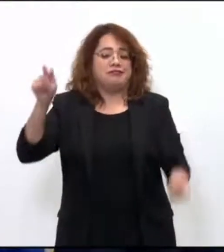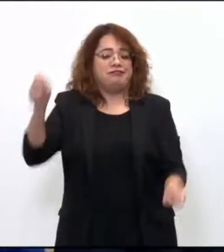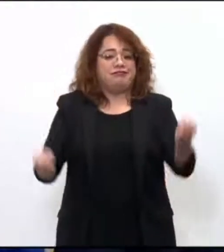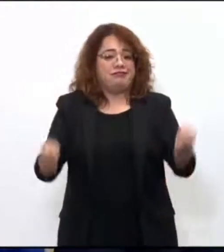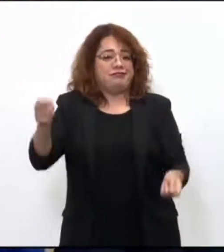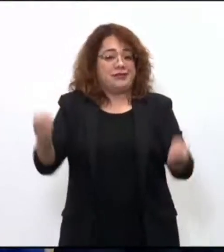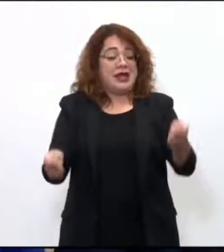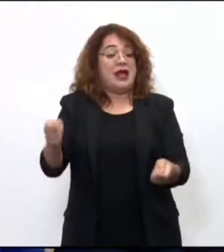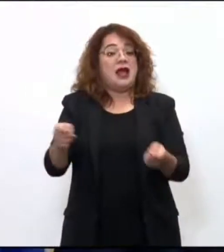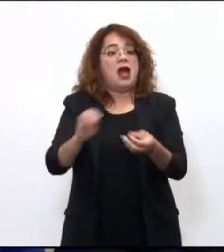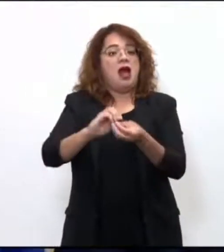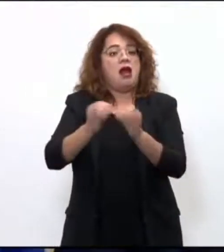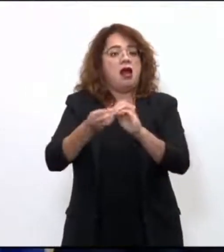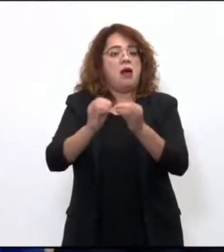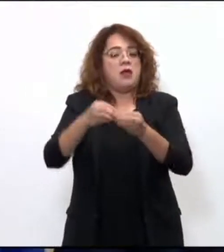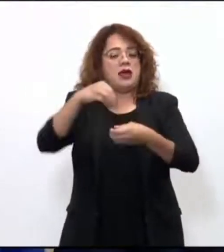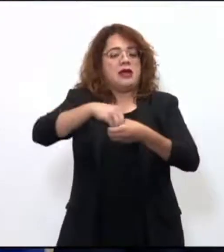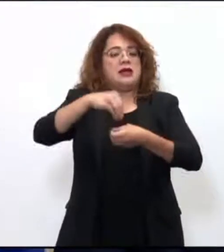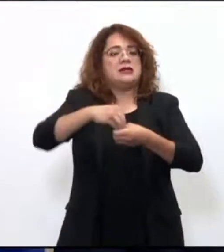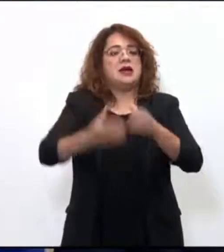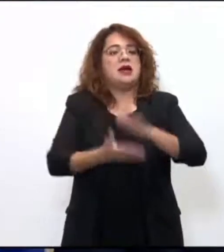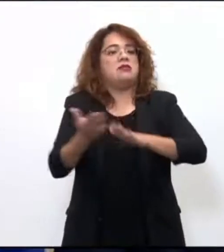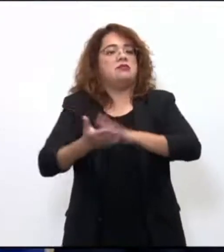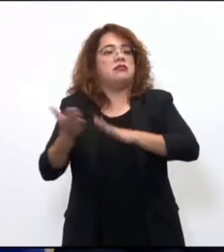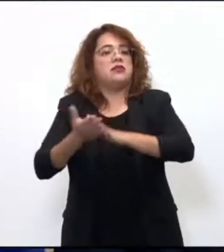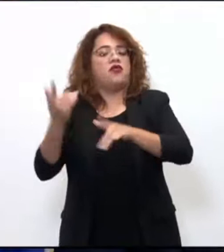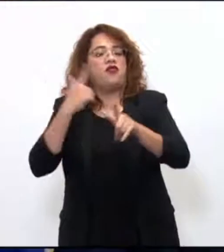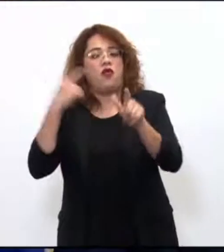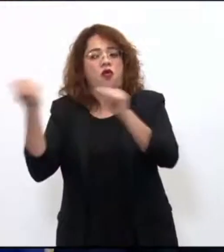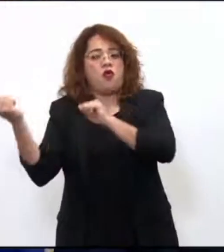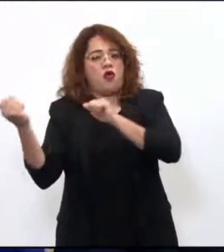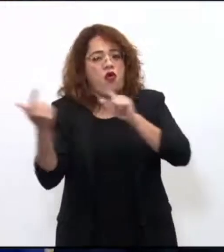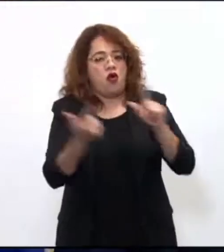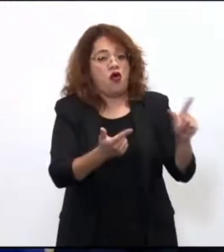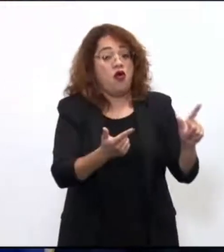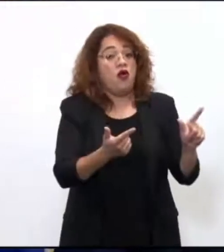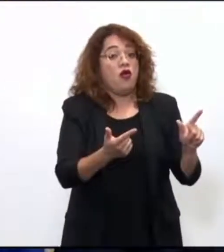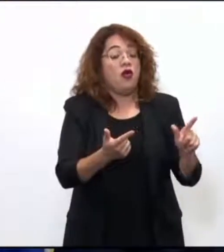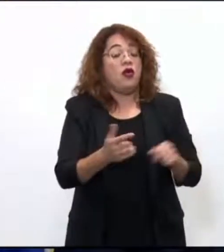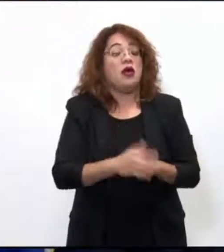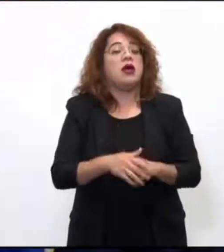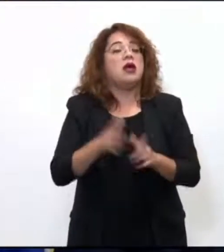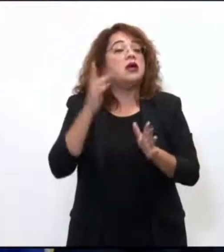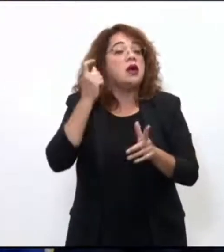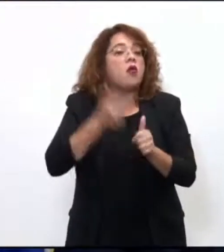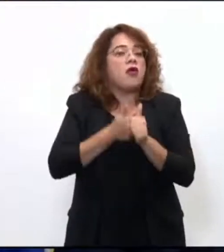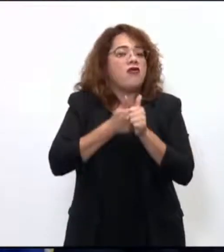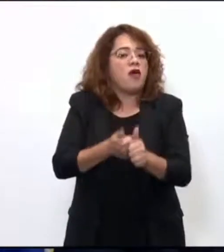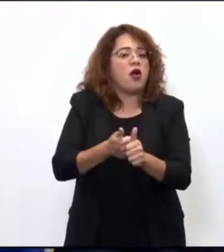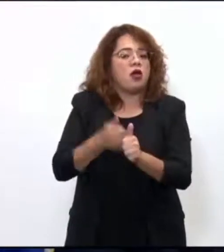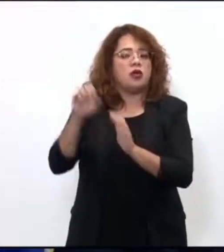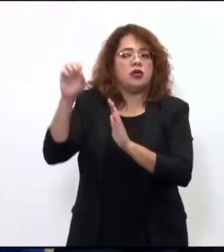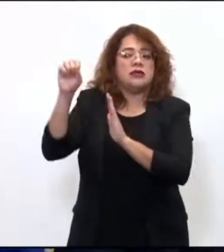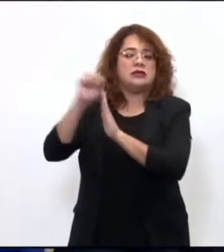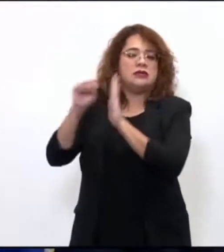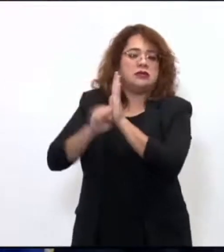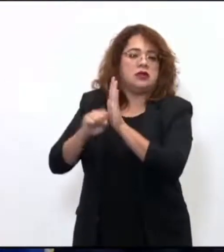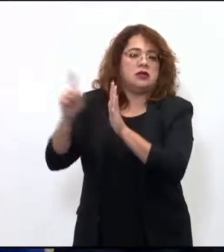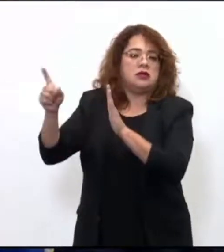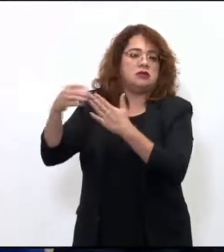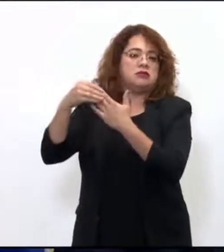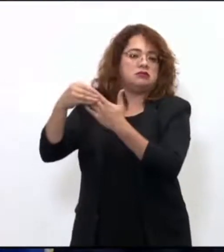la capacidad y las operaciones de acuerdo con las pautas estatales. La capacidad